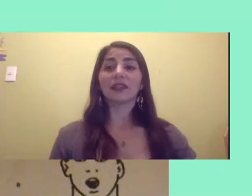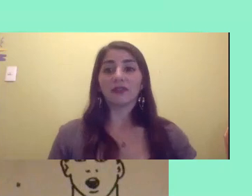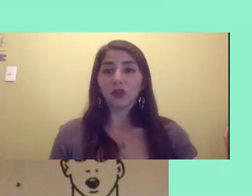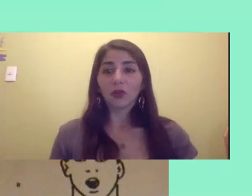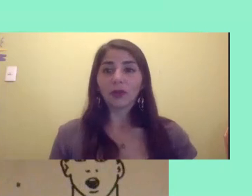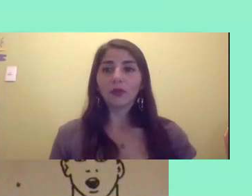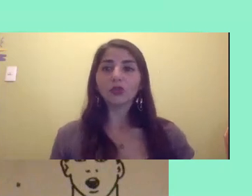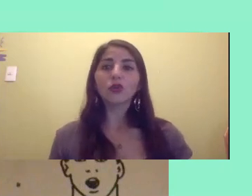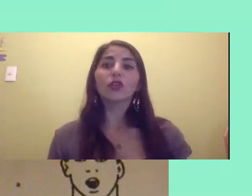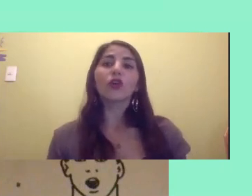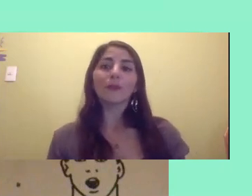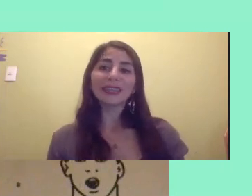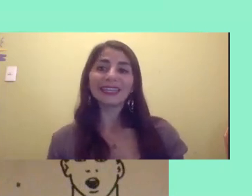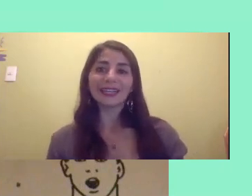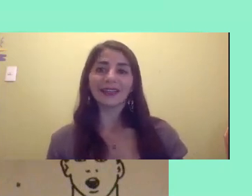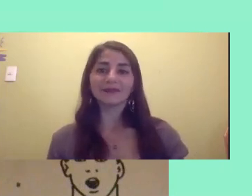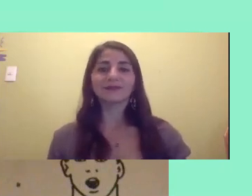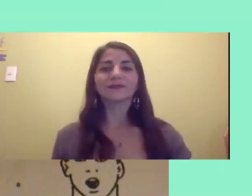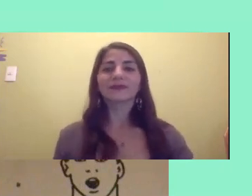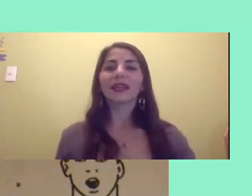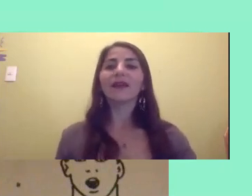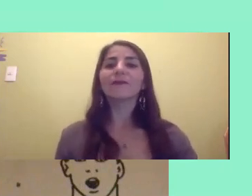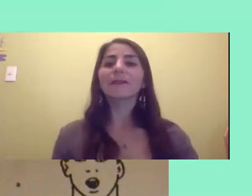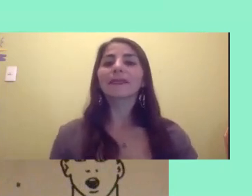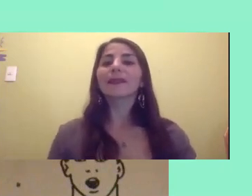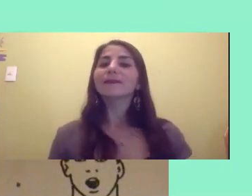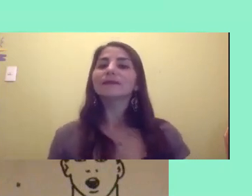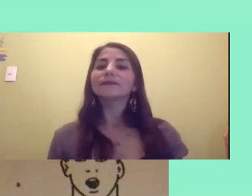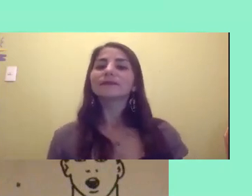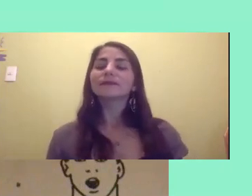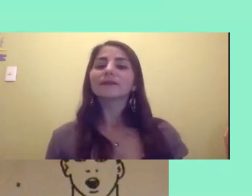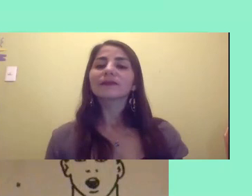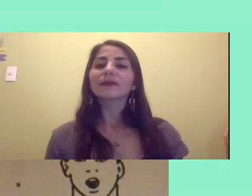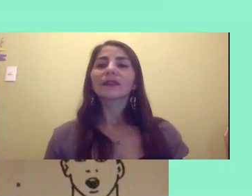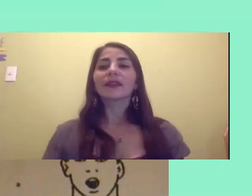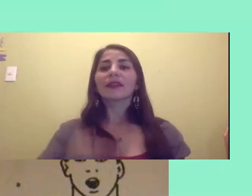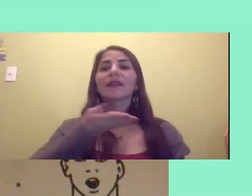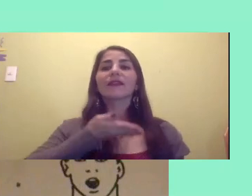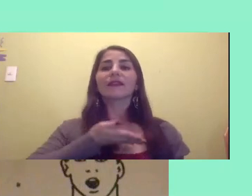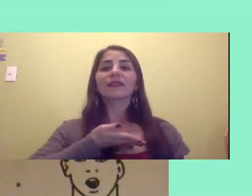ahí les dije, vivo con mi esposo y con mi hija, ¿ya?